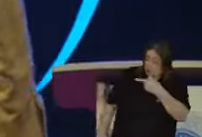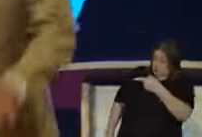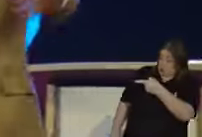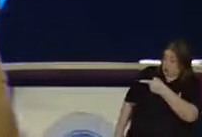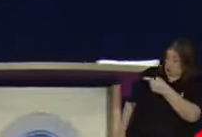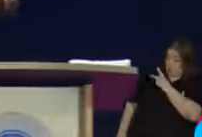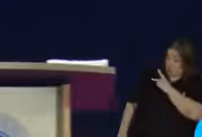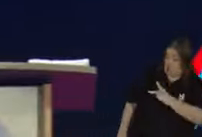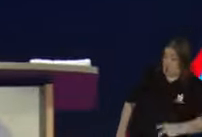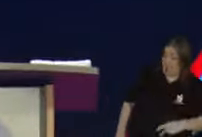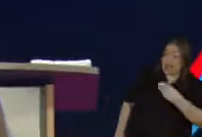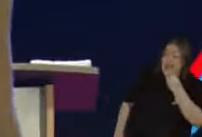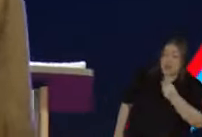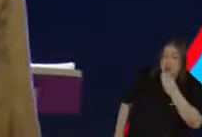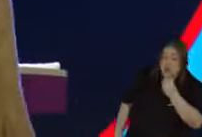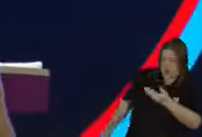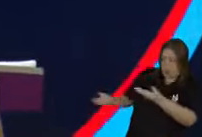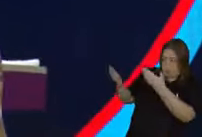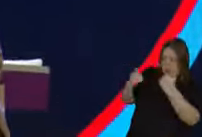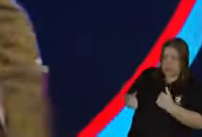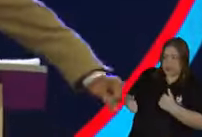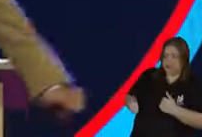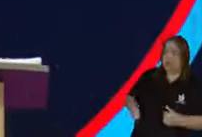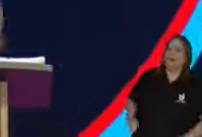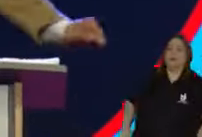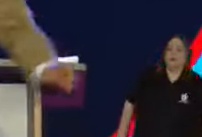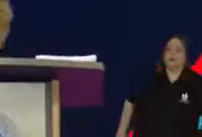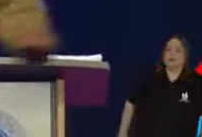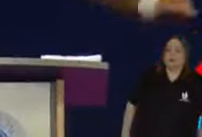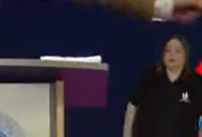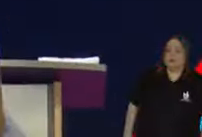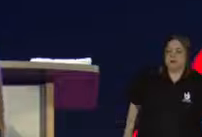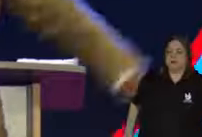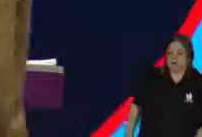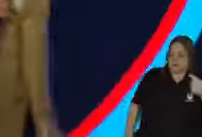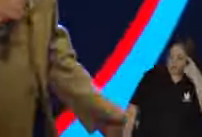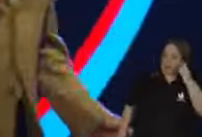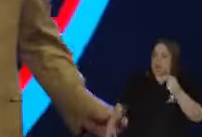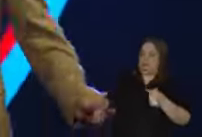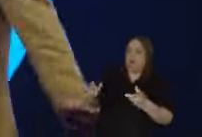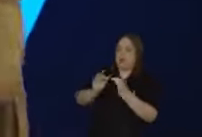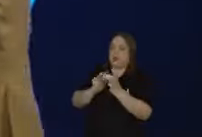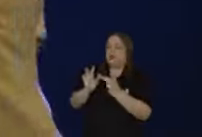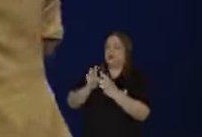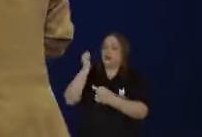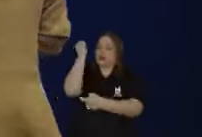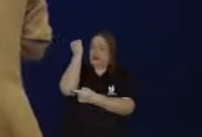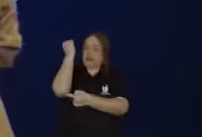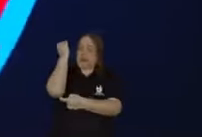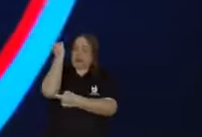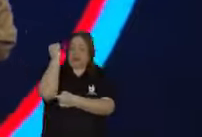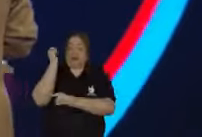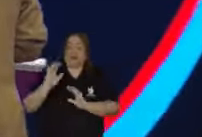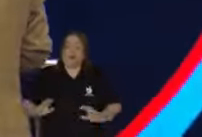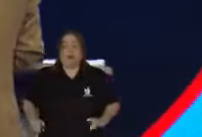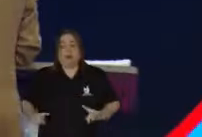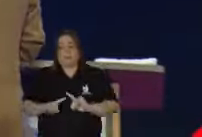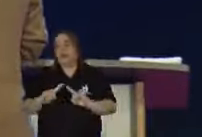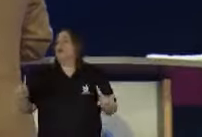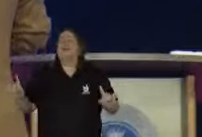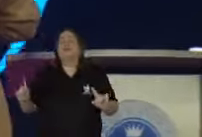vamos, bájate de la cruz. Era una provocación para que él mostrara toda su deidad. ¡Ay, si yo hubiera sido Jesús!